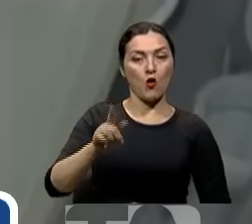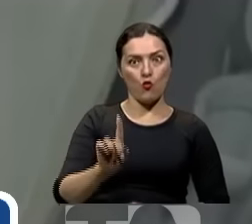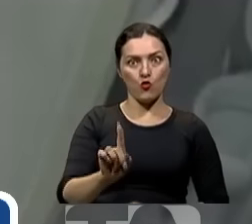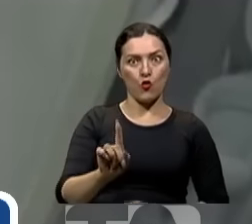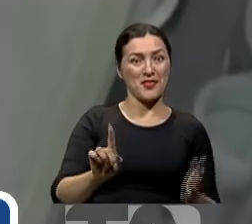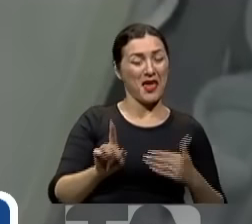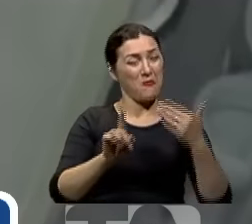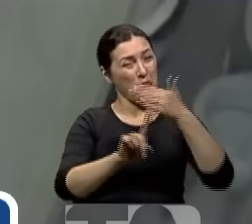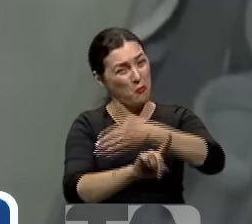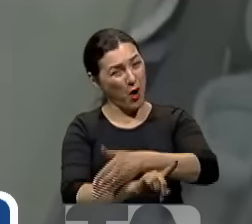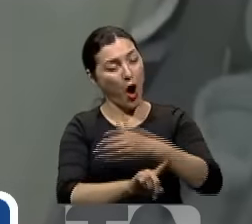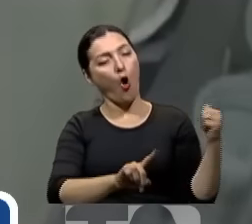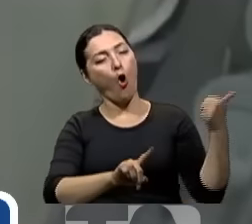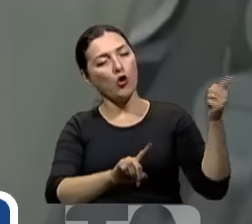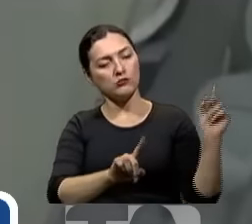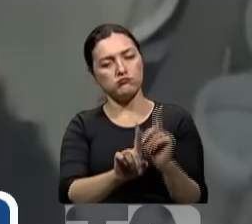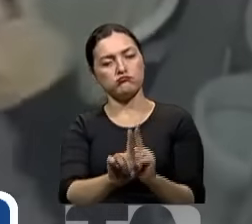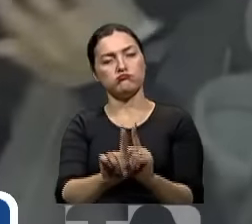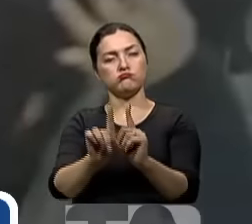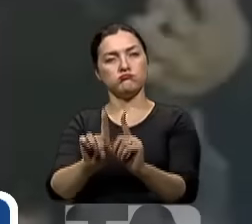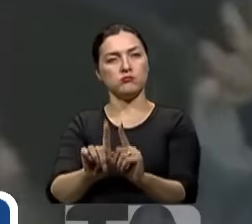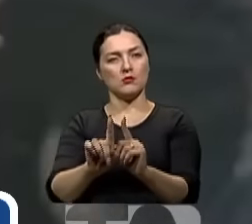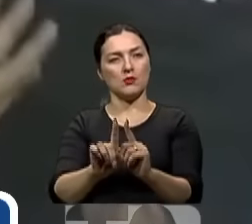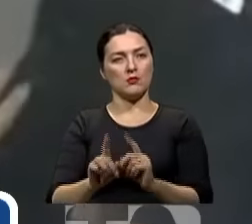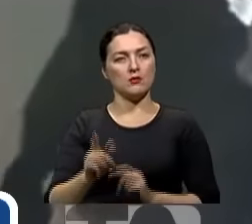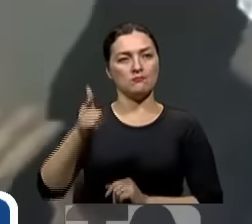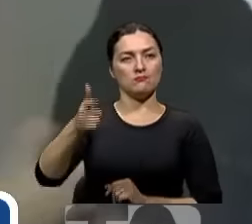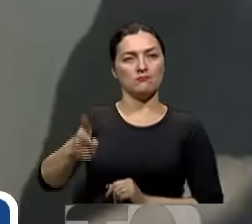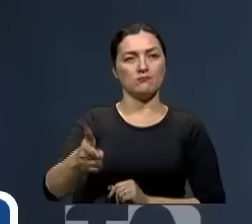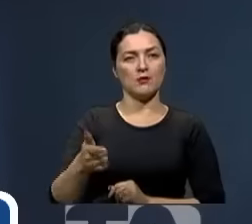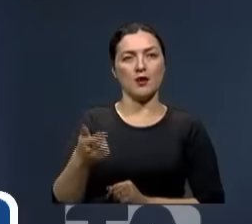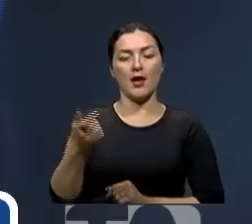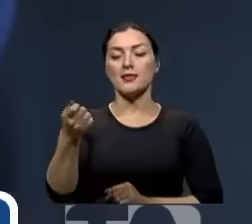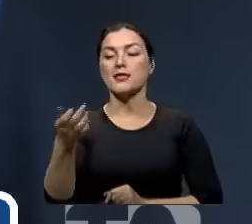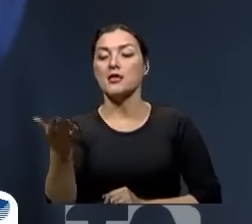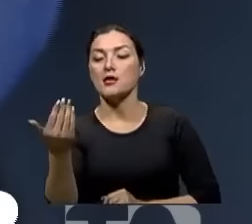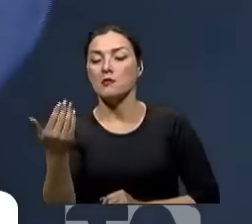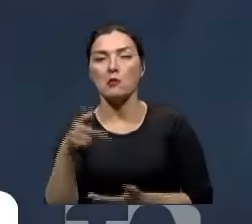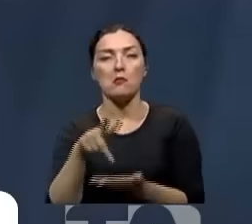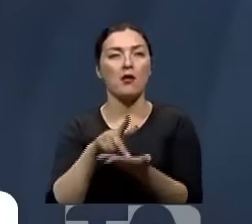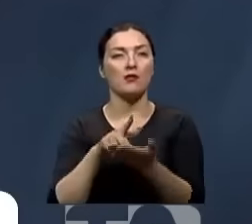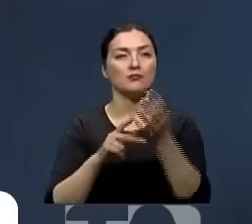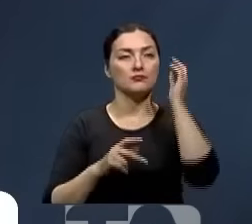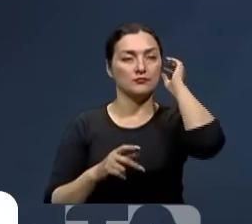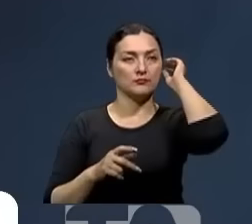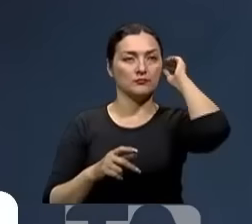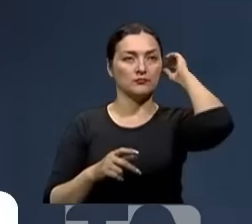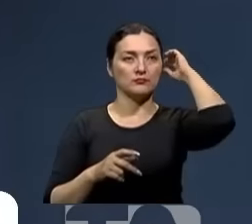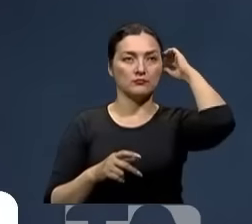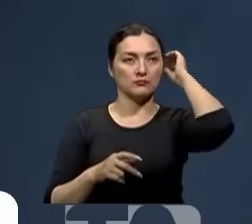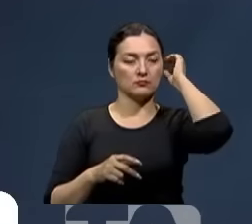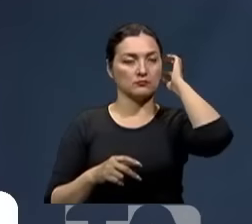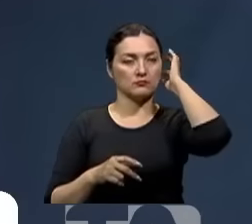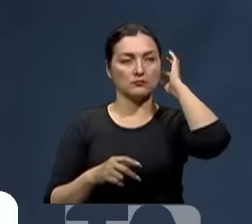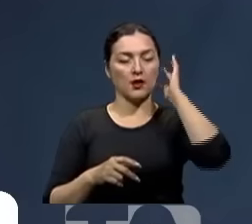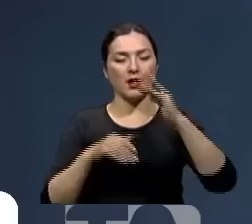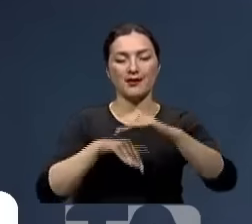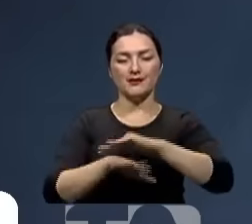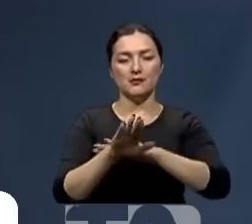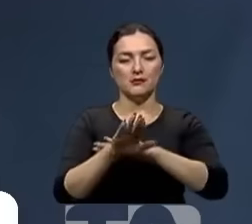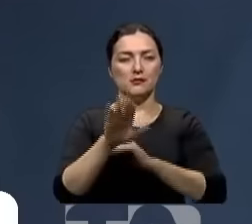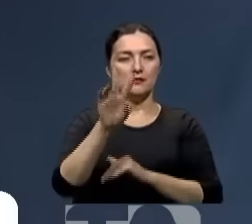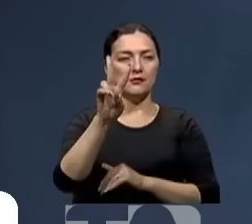a los trabajadores del establecimiento. El objetivo, el dinero de las ventas. Entraron, eran dos